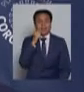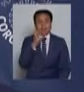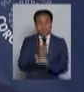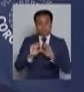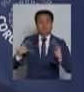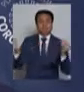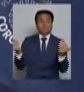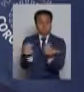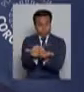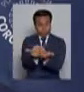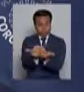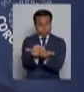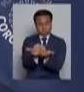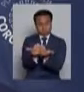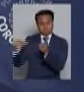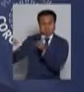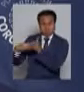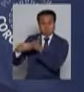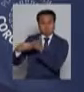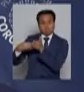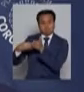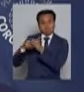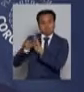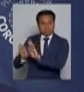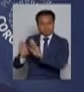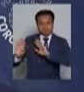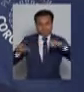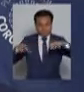cordón sanitario que limita la salida y entrada a